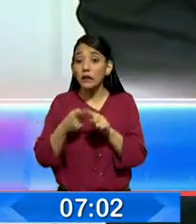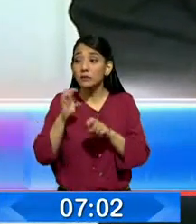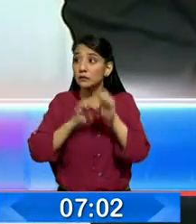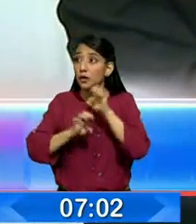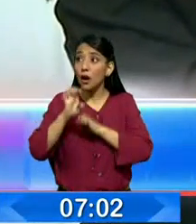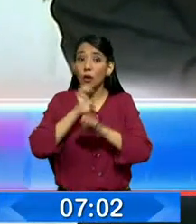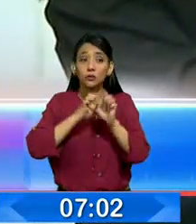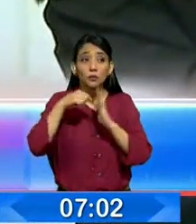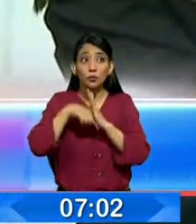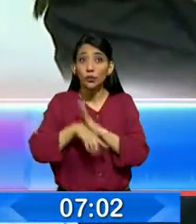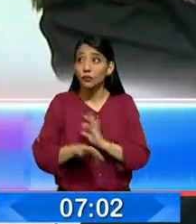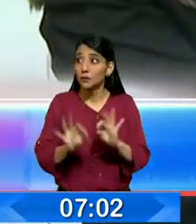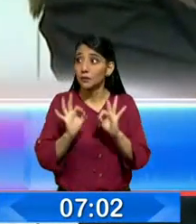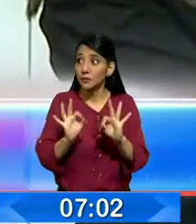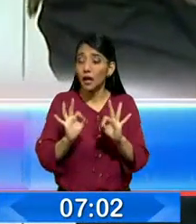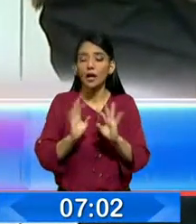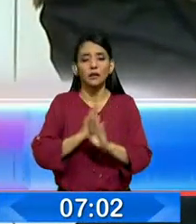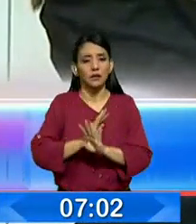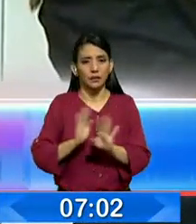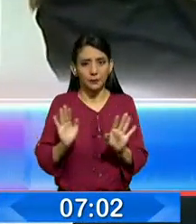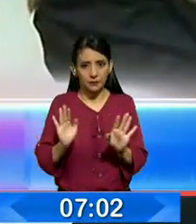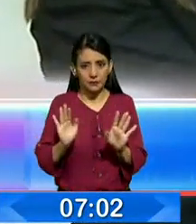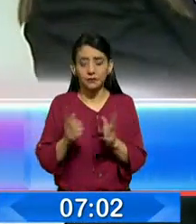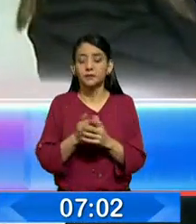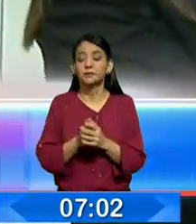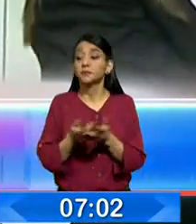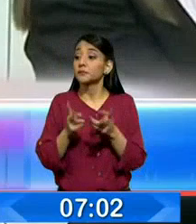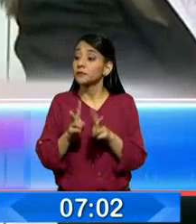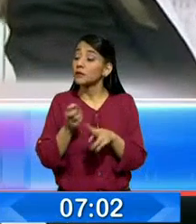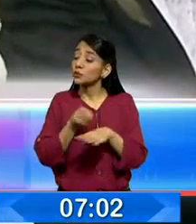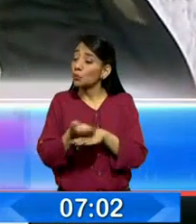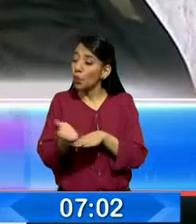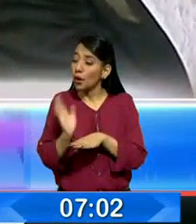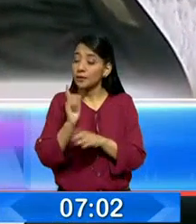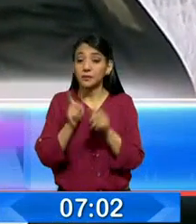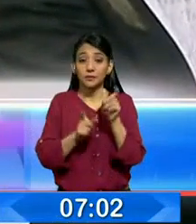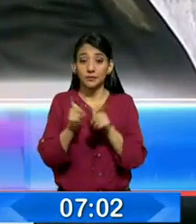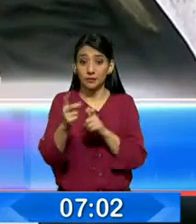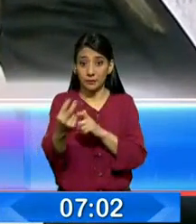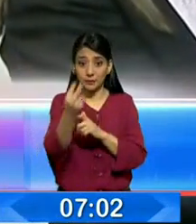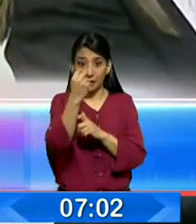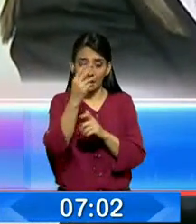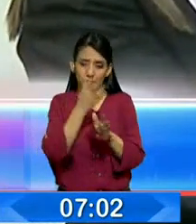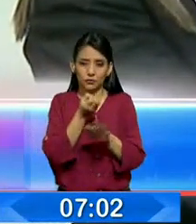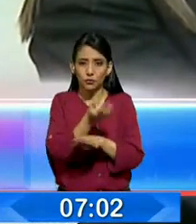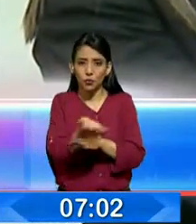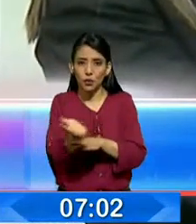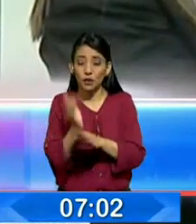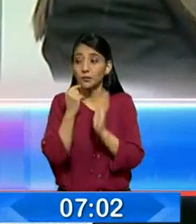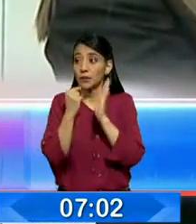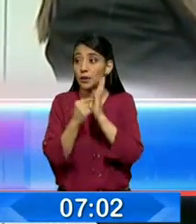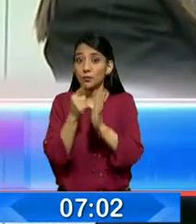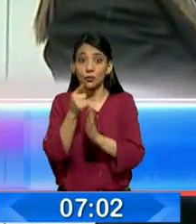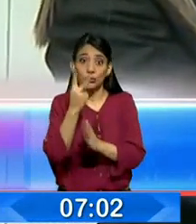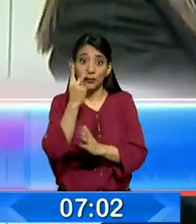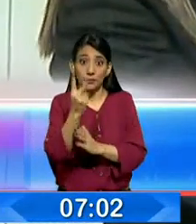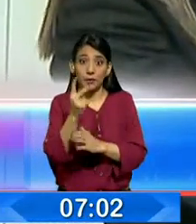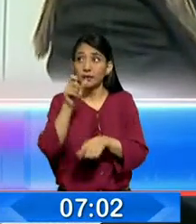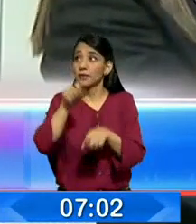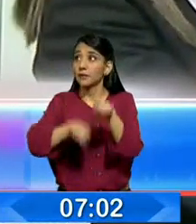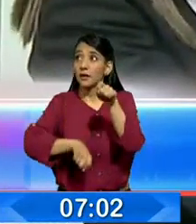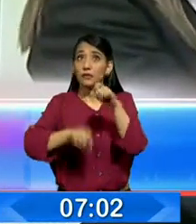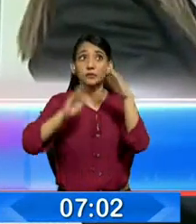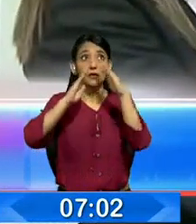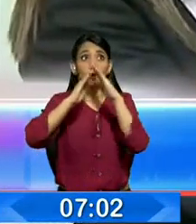más profunda sobre su estado. Y una recomendación a quienes nos están viendo es que si detectamos daños en